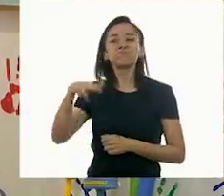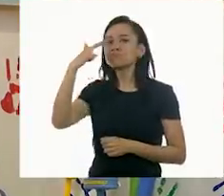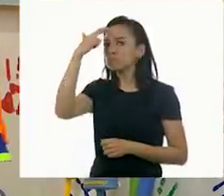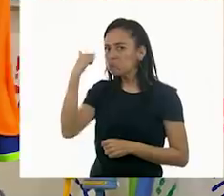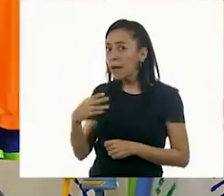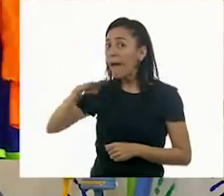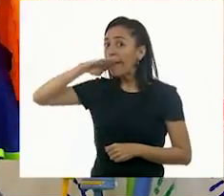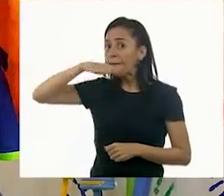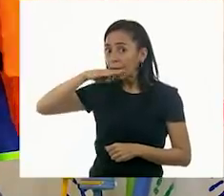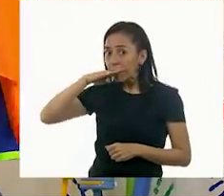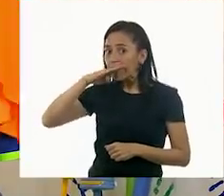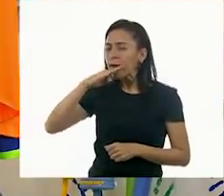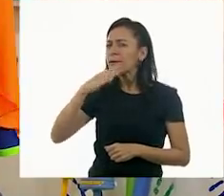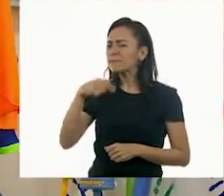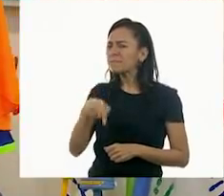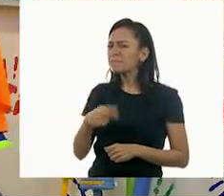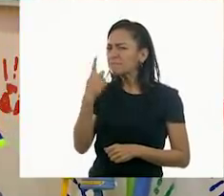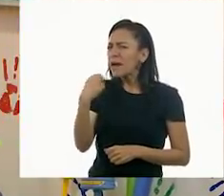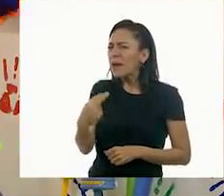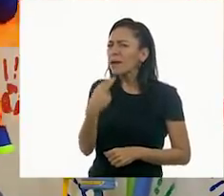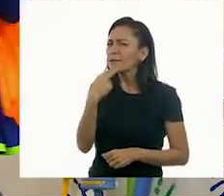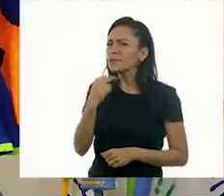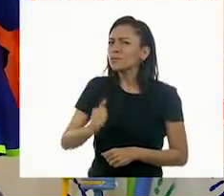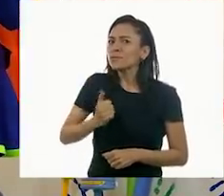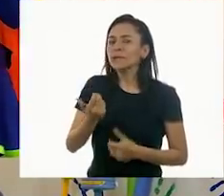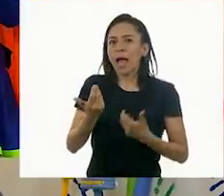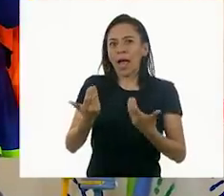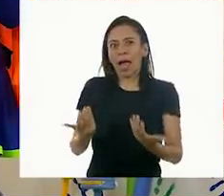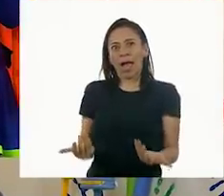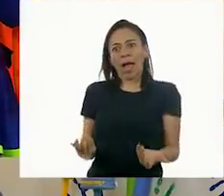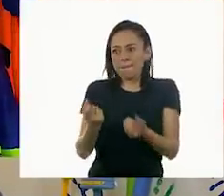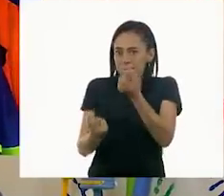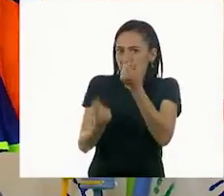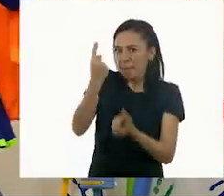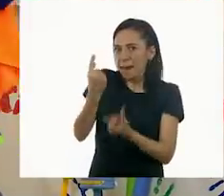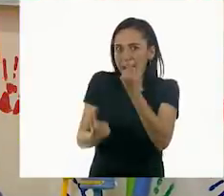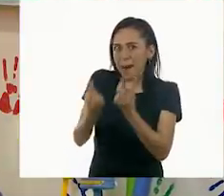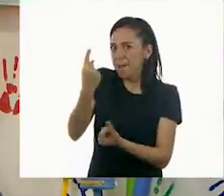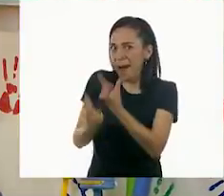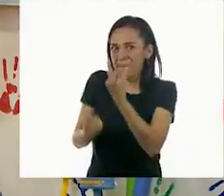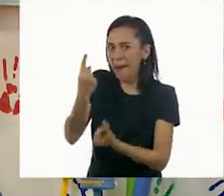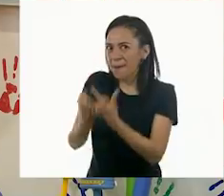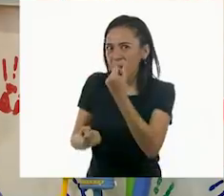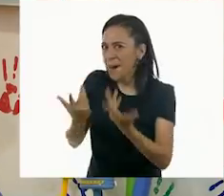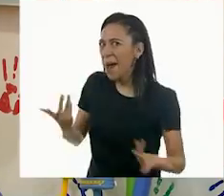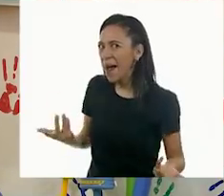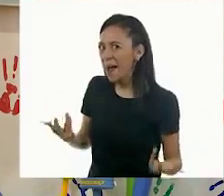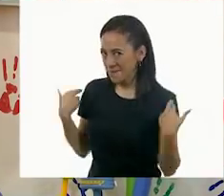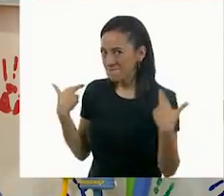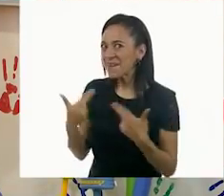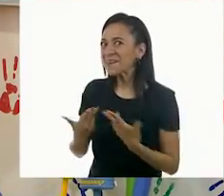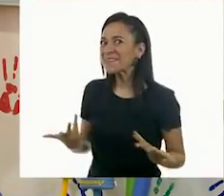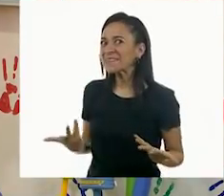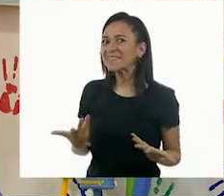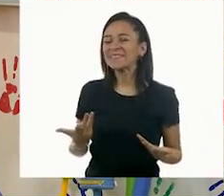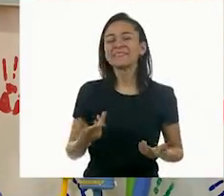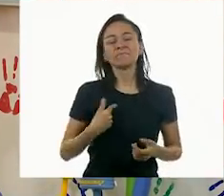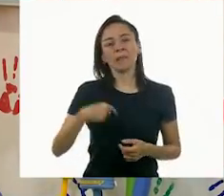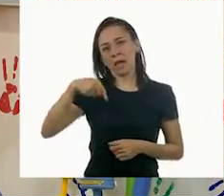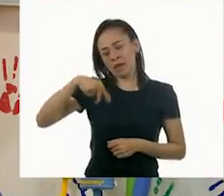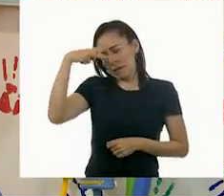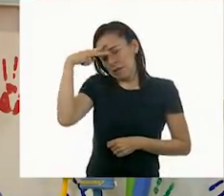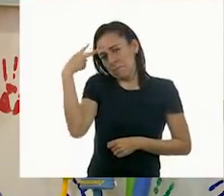hacer, por ejemplo, las palomitas, maestra Alma Livia. En México son muy conocidos los tamales,